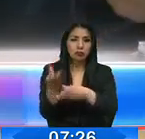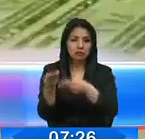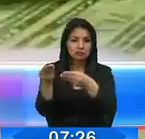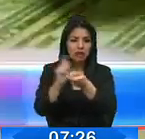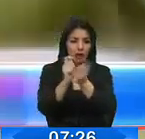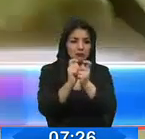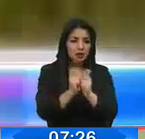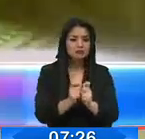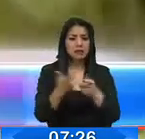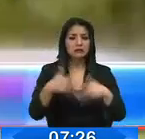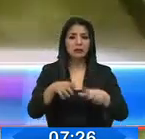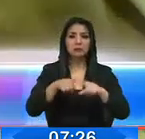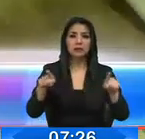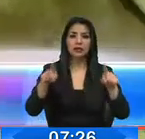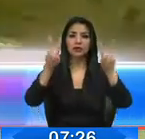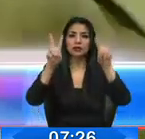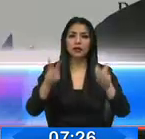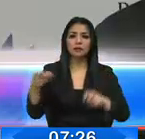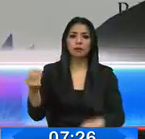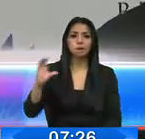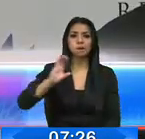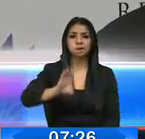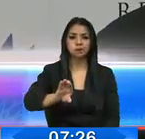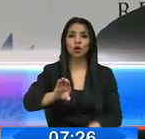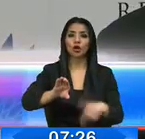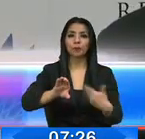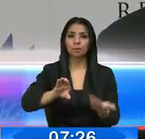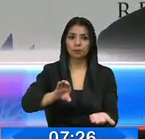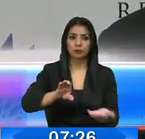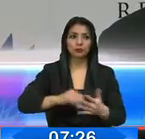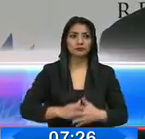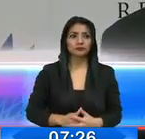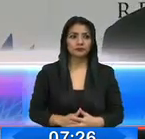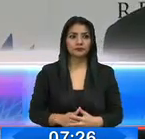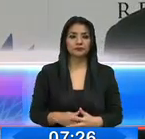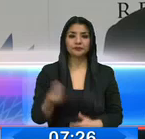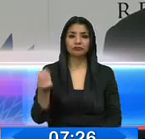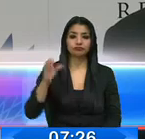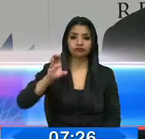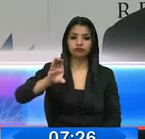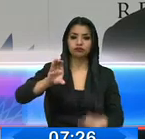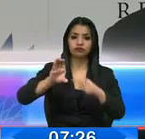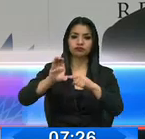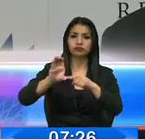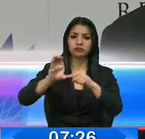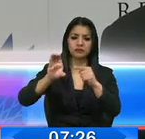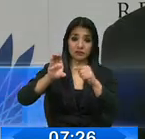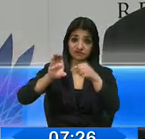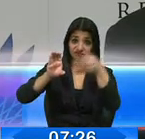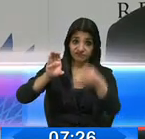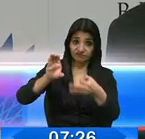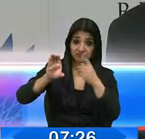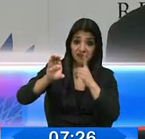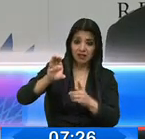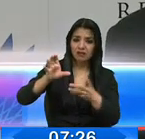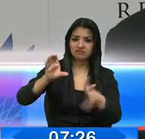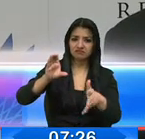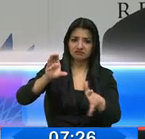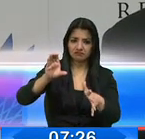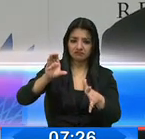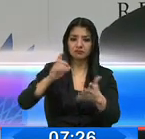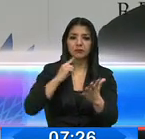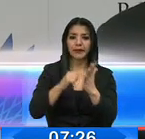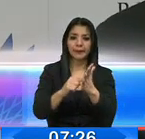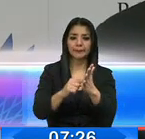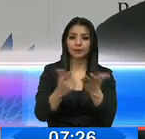sigue preocupando el tema del financiamiento. Es una sobreestimación de ingresos y eso puede venir dado por varios elementos.